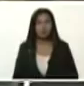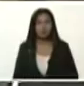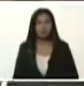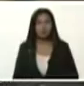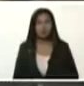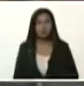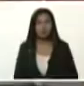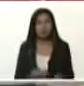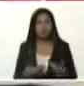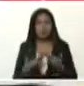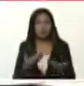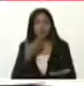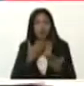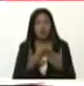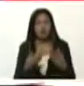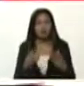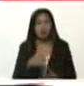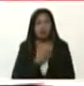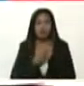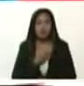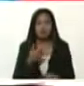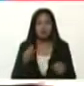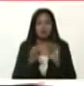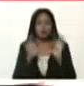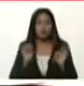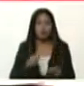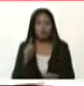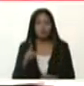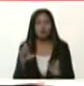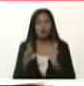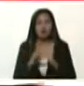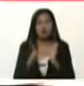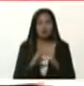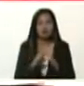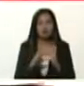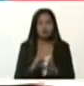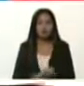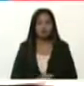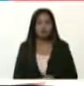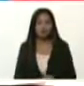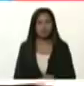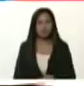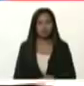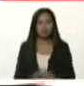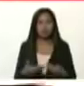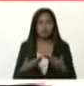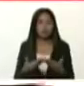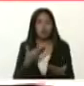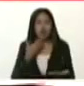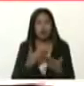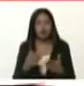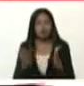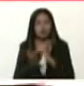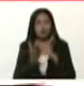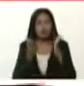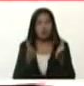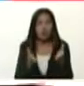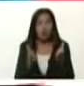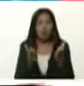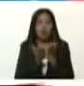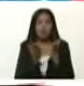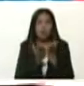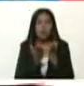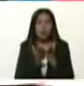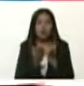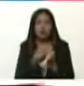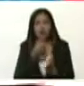Les doy las gracias en las universidades, en los liceos. Les doy las gracias en las escuelas. Qué bello, mire,